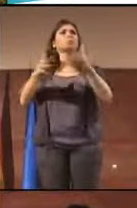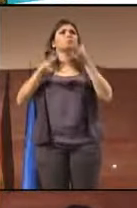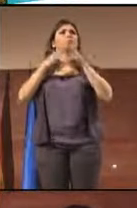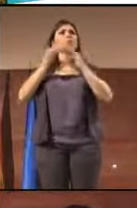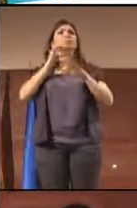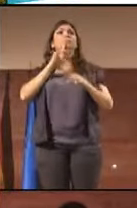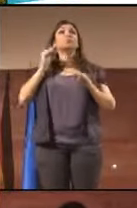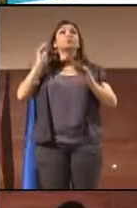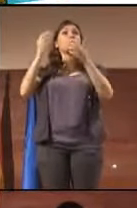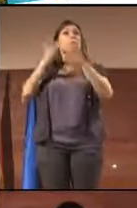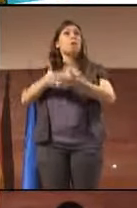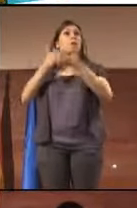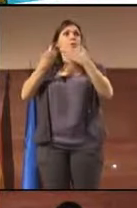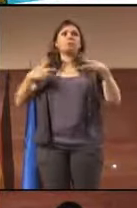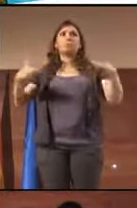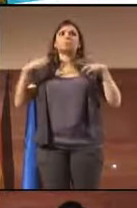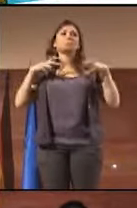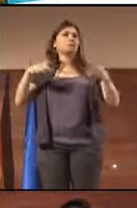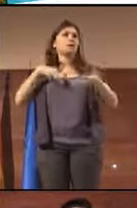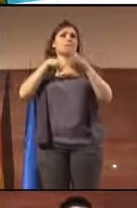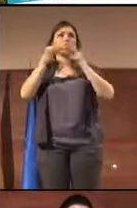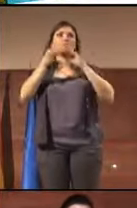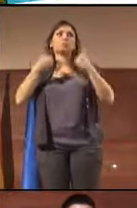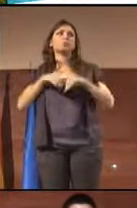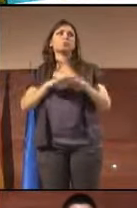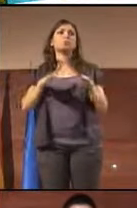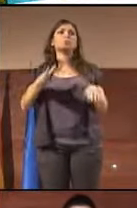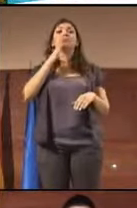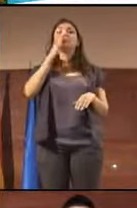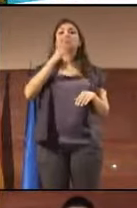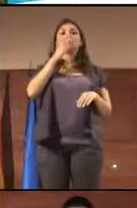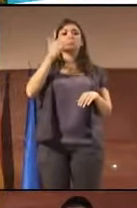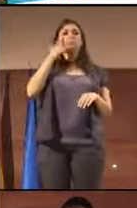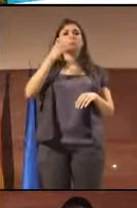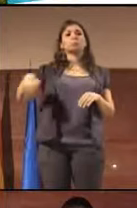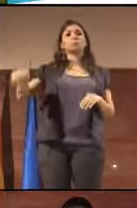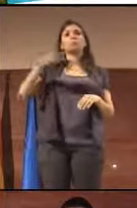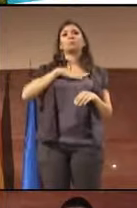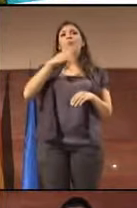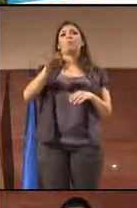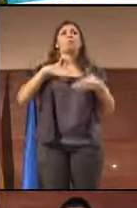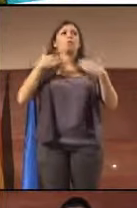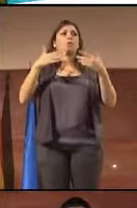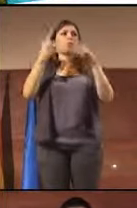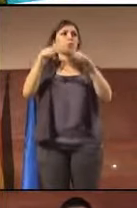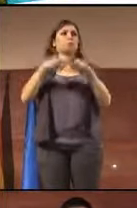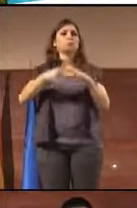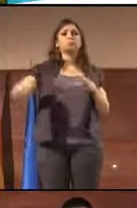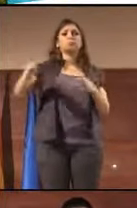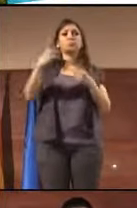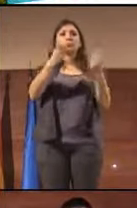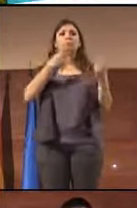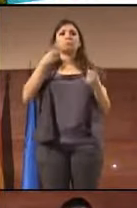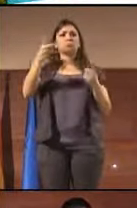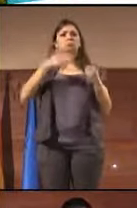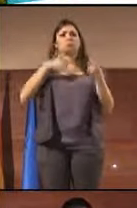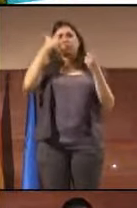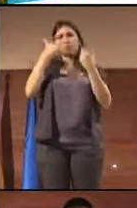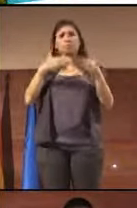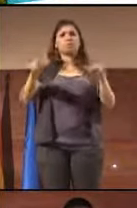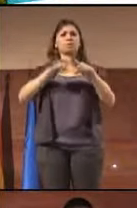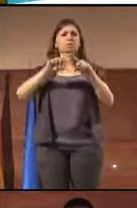la adaptó el fabricante. La adaptó el fabricante, es decir, porque vosotros podéis tener, o sea, cualquier cosa que necesitéis, ellos están abiertos a